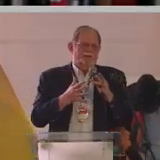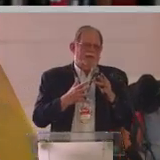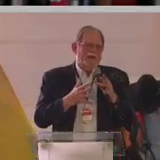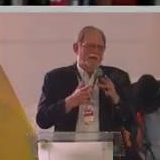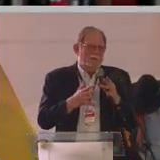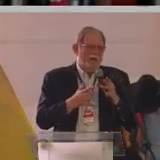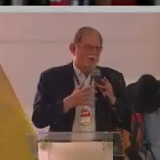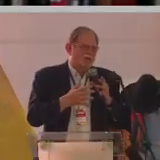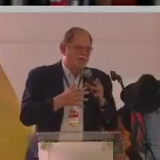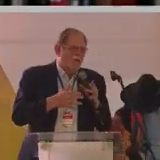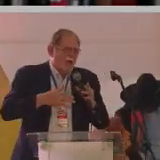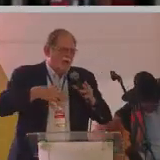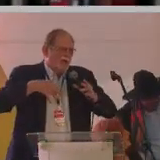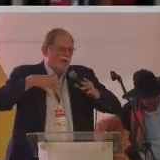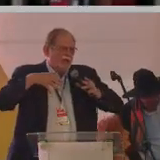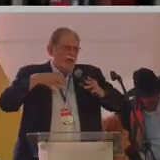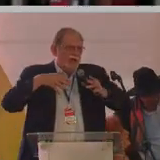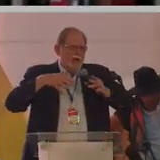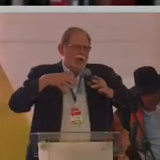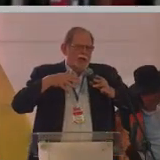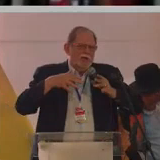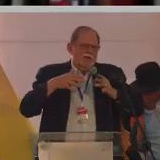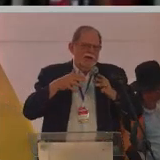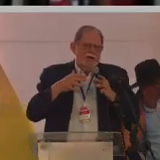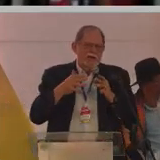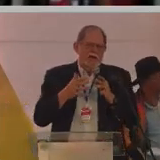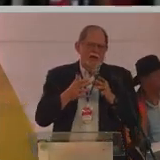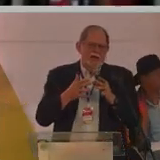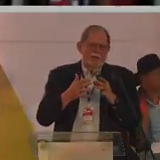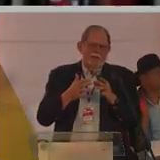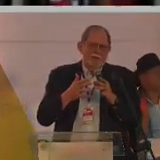ponemos la sociedad en manos